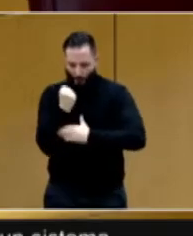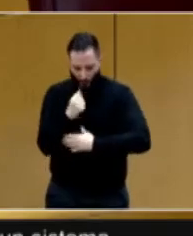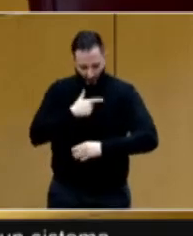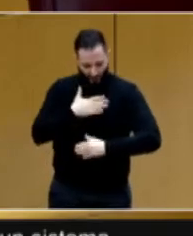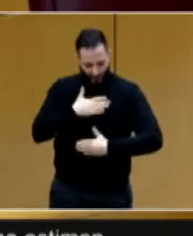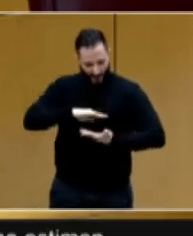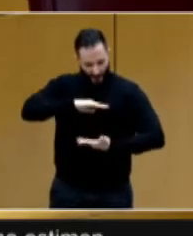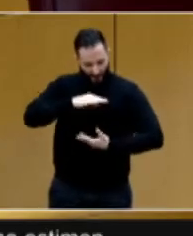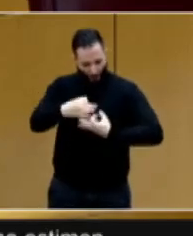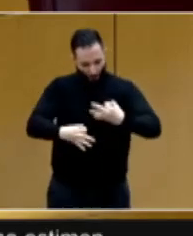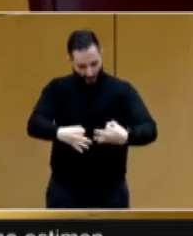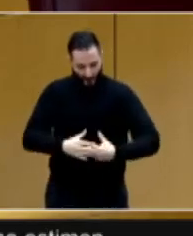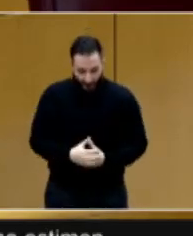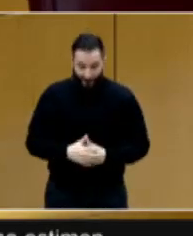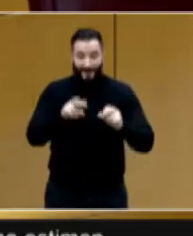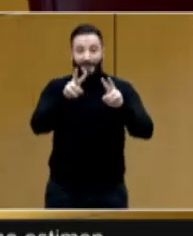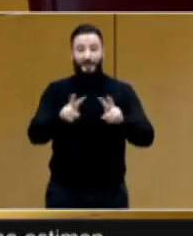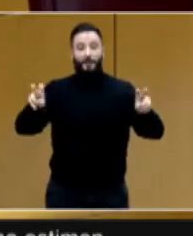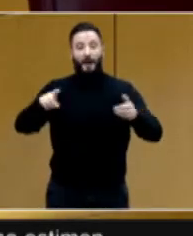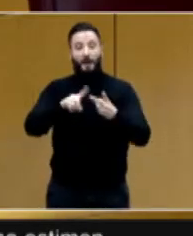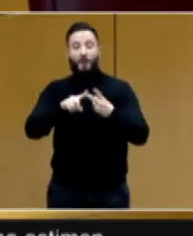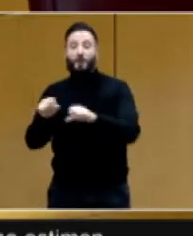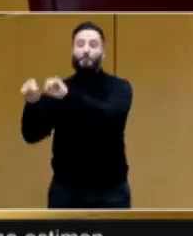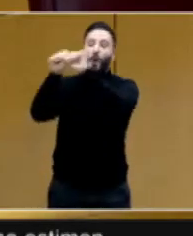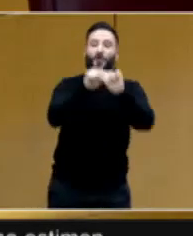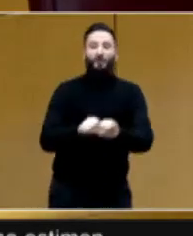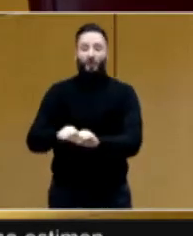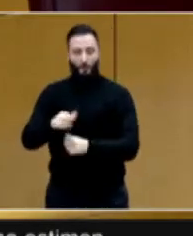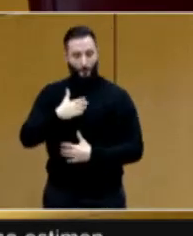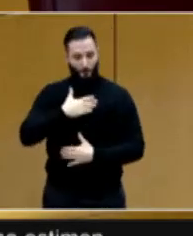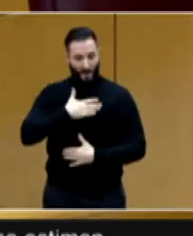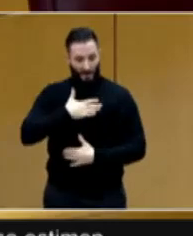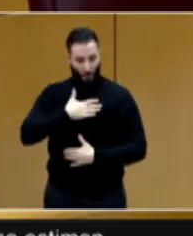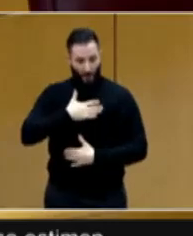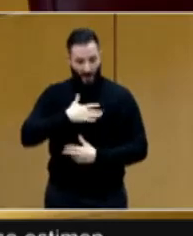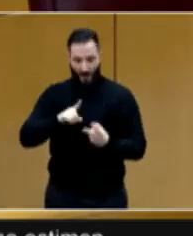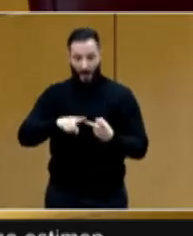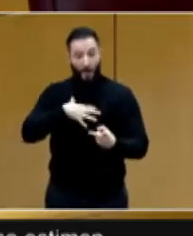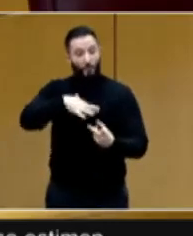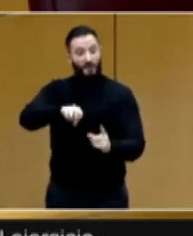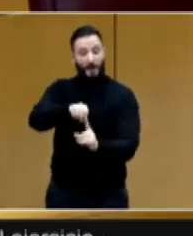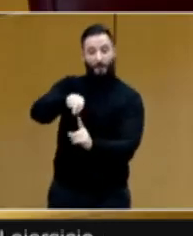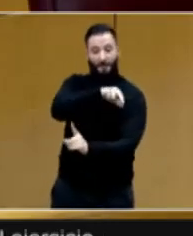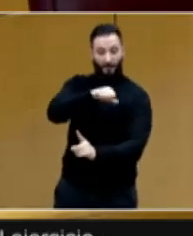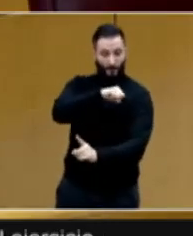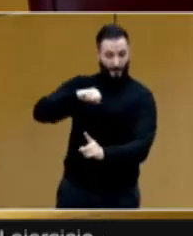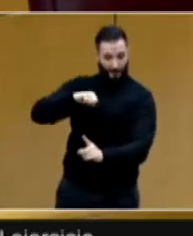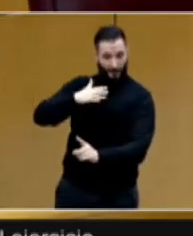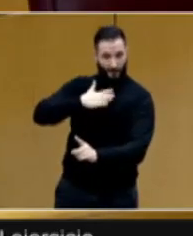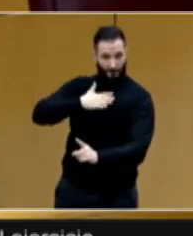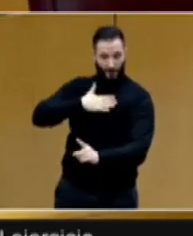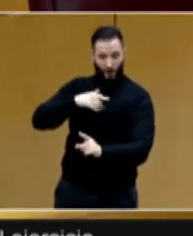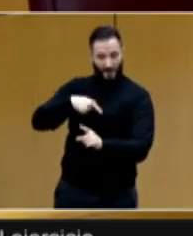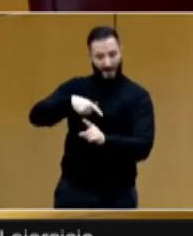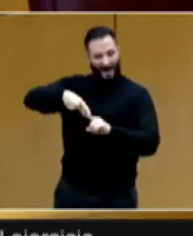jurídica y el tema de la protección patrimonial puede ser la perspectiva de uno mismo yo establezco mecanismos de